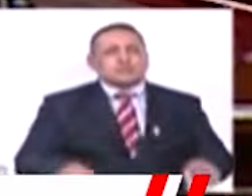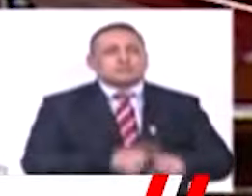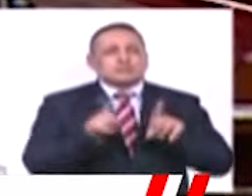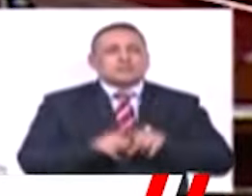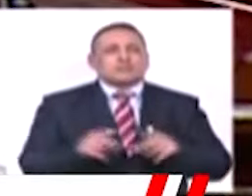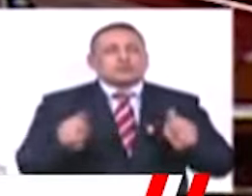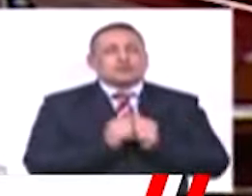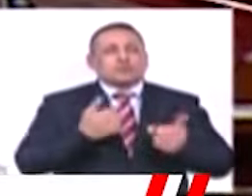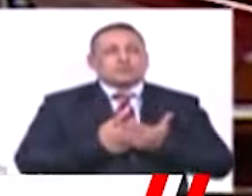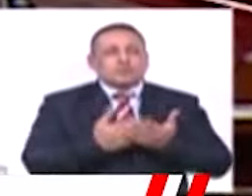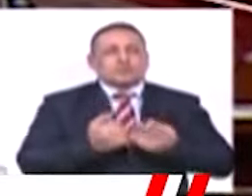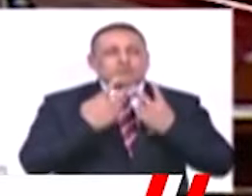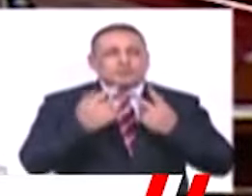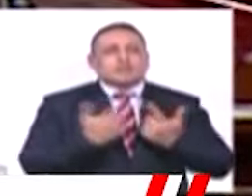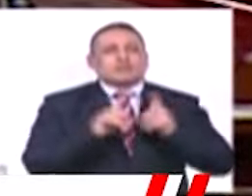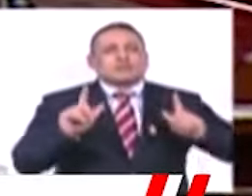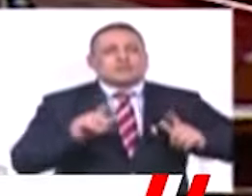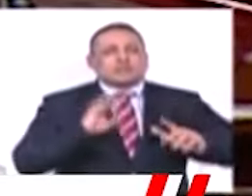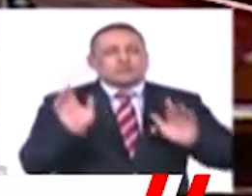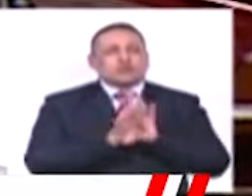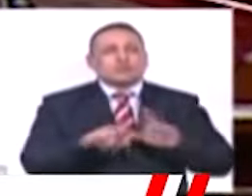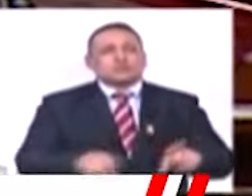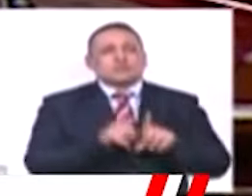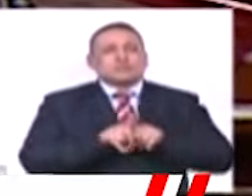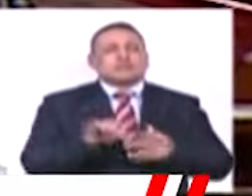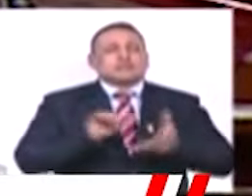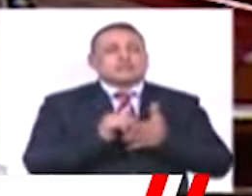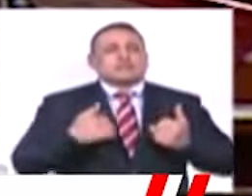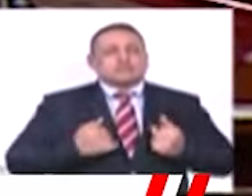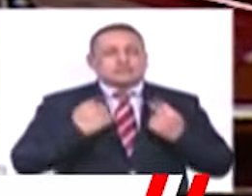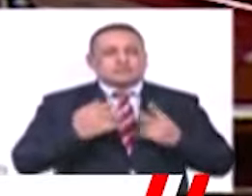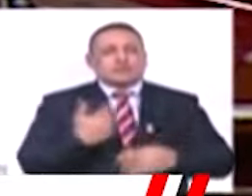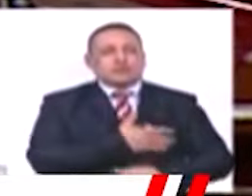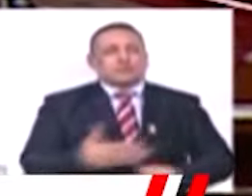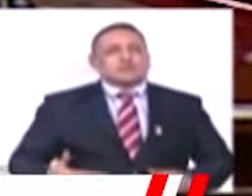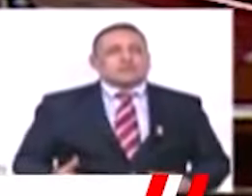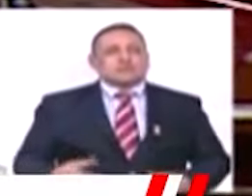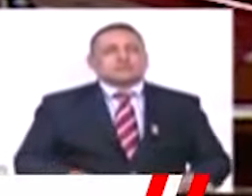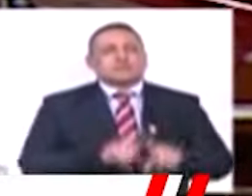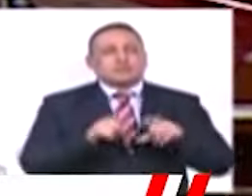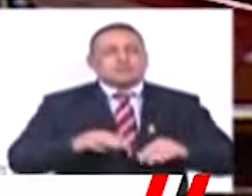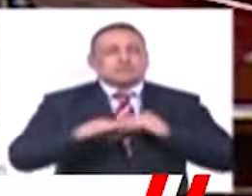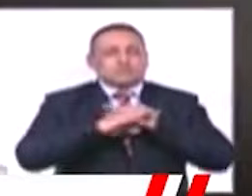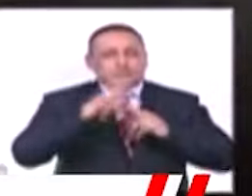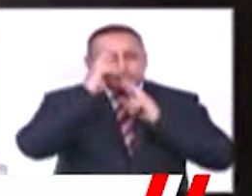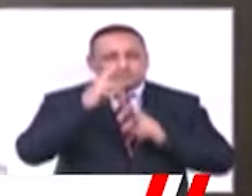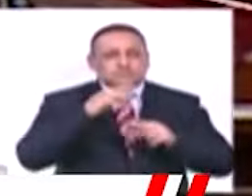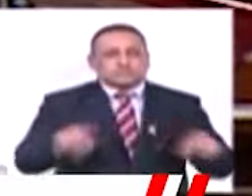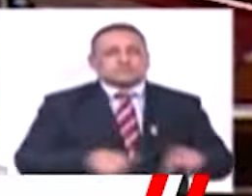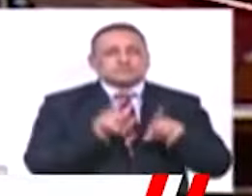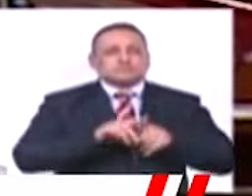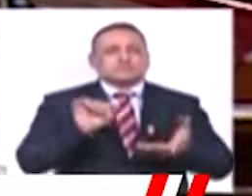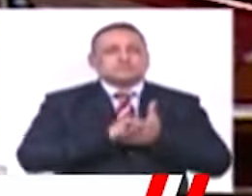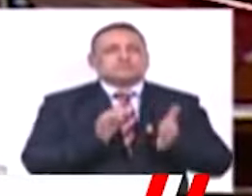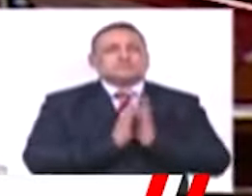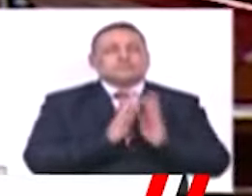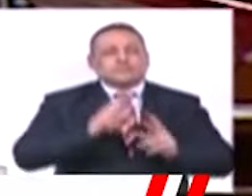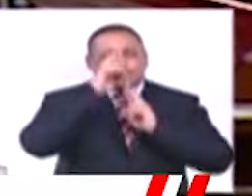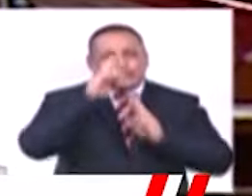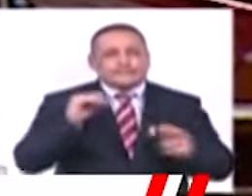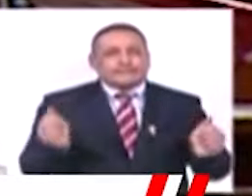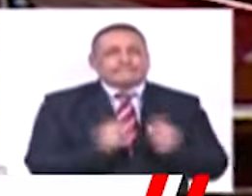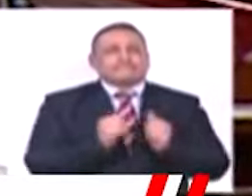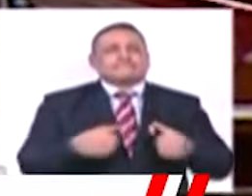En eso consiste la libertad. Sin embargo, la gobernabilidad democrática exige el respeto de